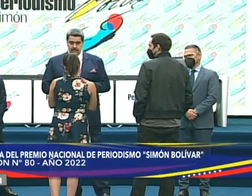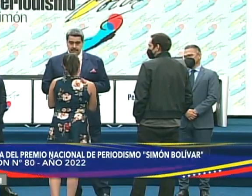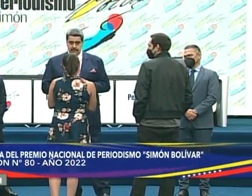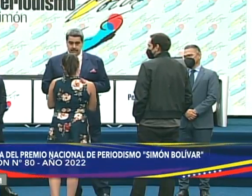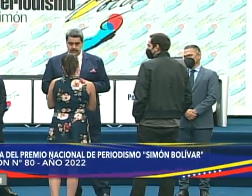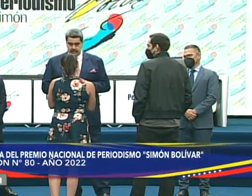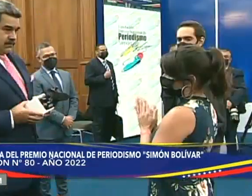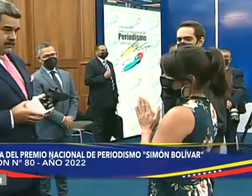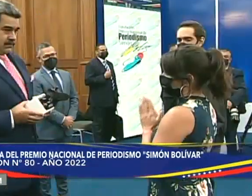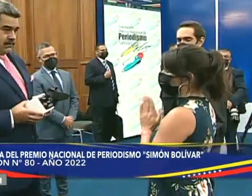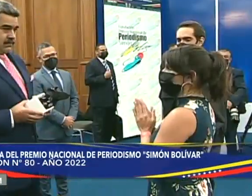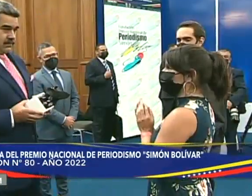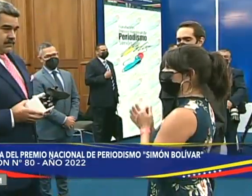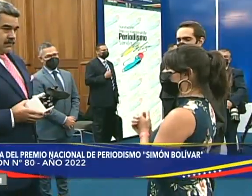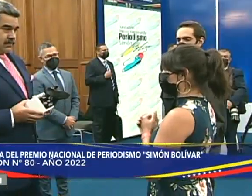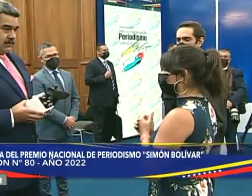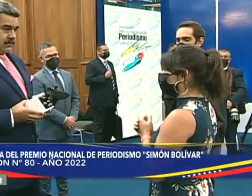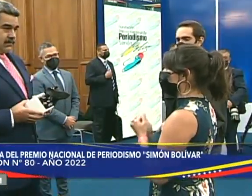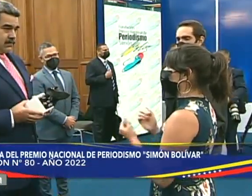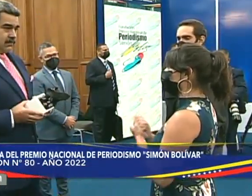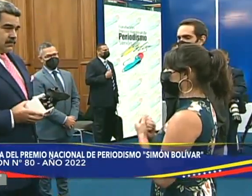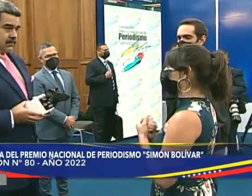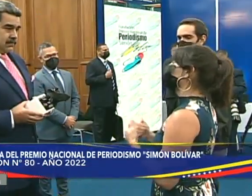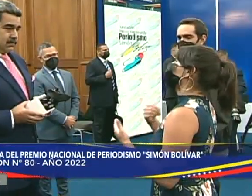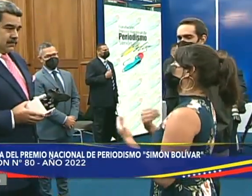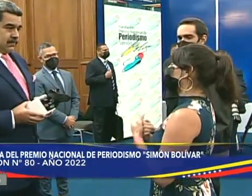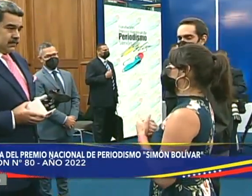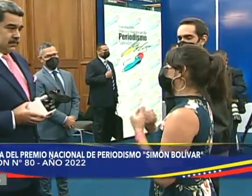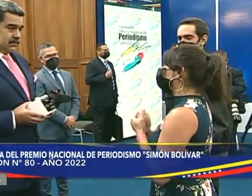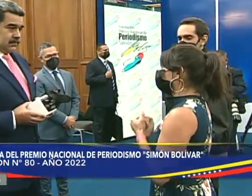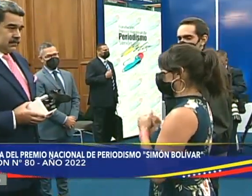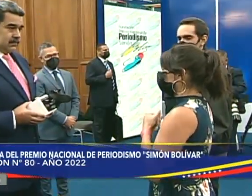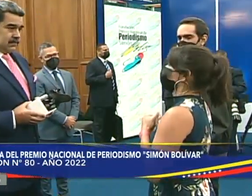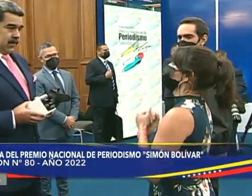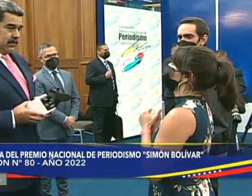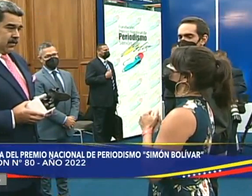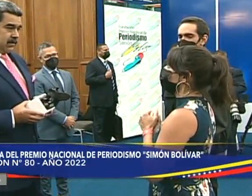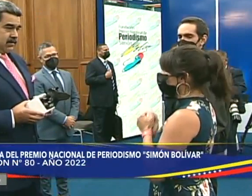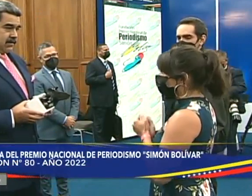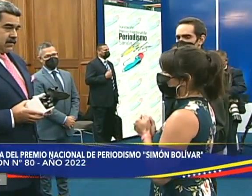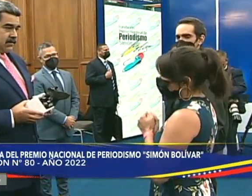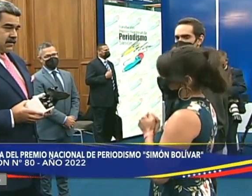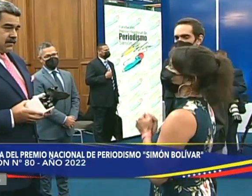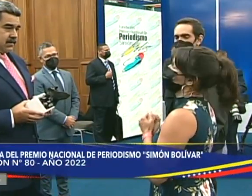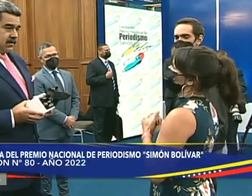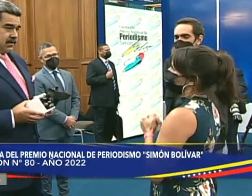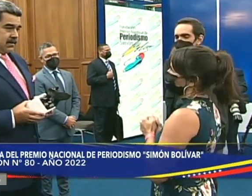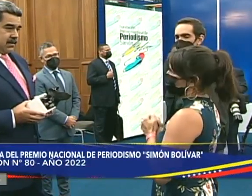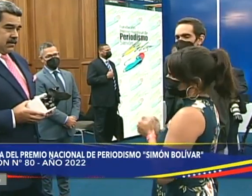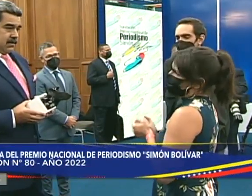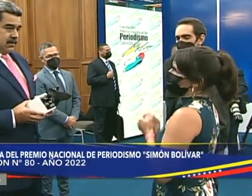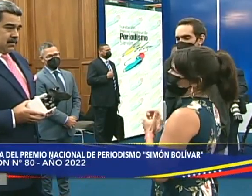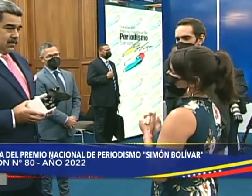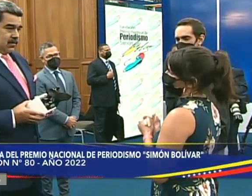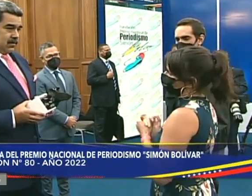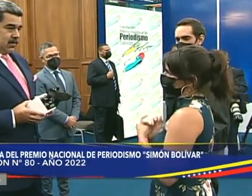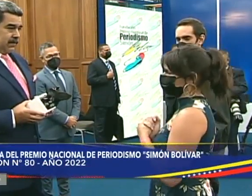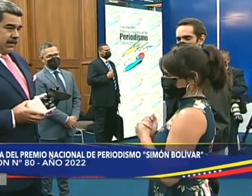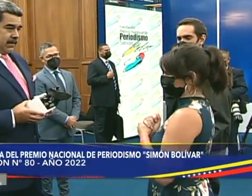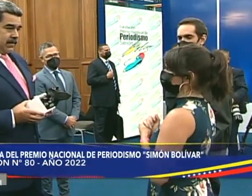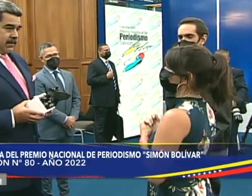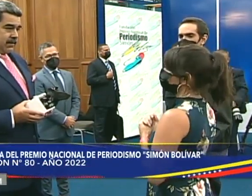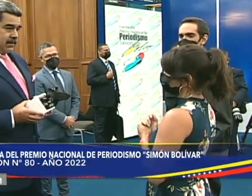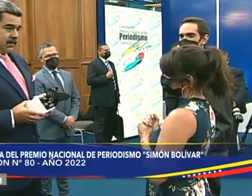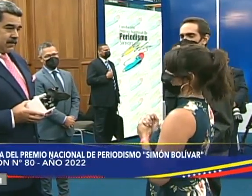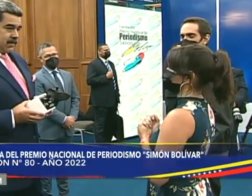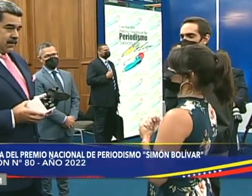juventud pues da ese paso fundamental para la defensa de la verdad, y es uno de los aspectos fundamentales que se ha venido desarrollando dentro de las